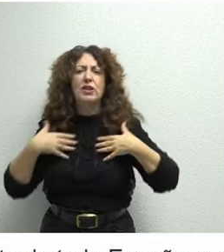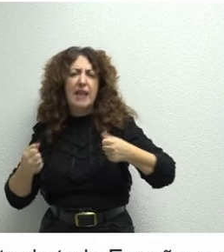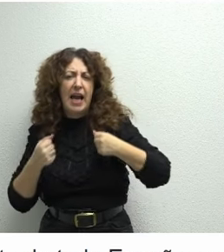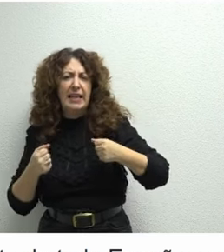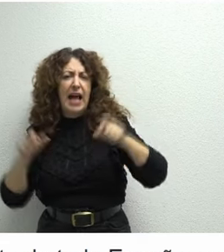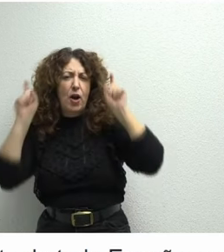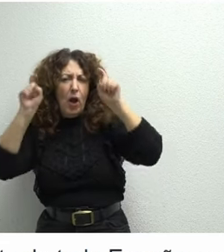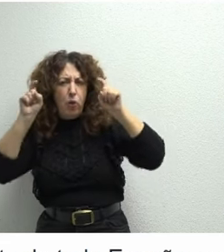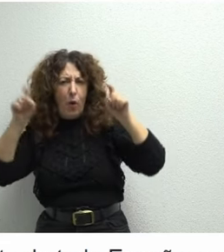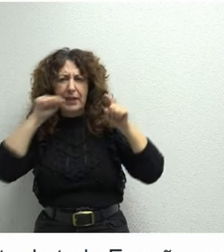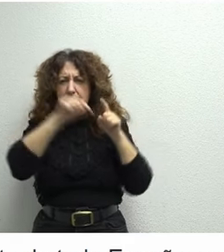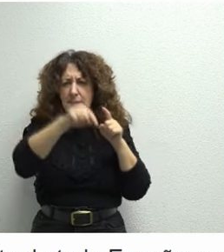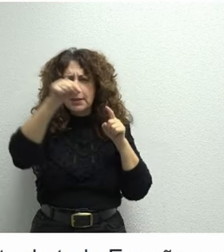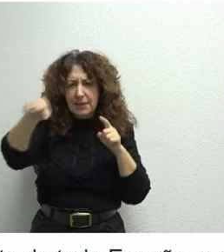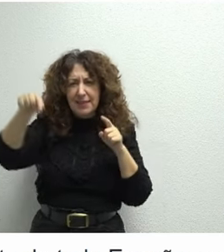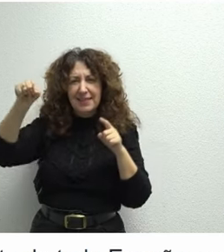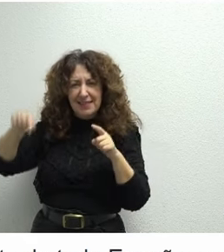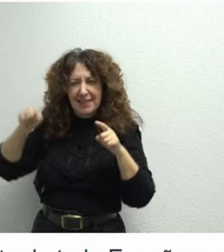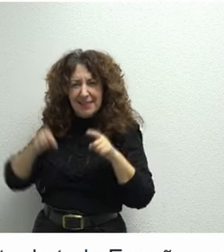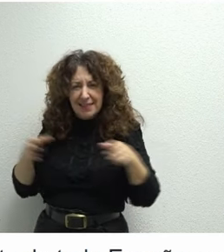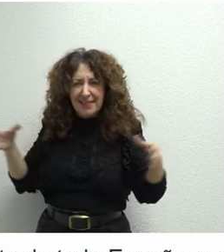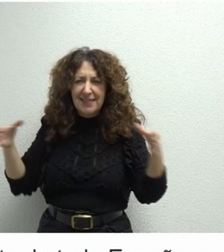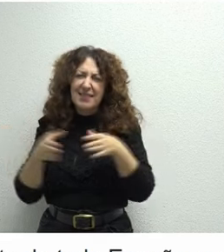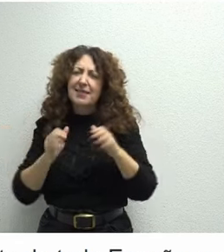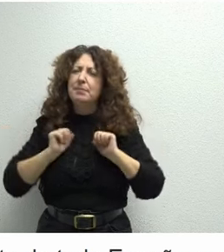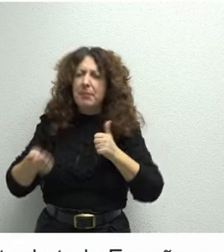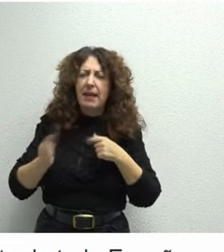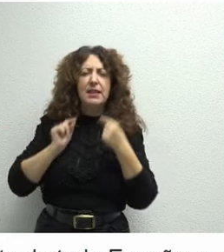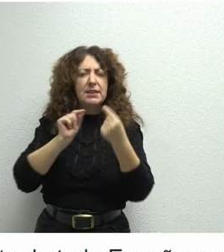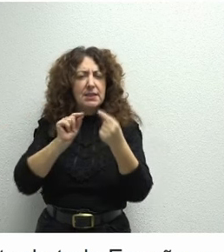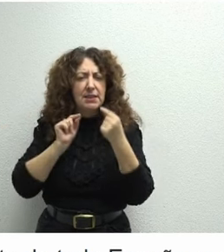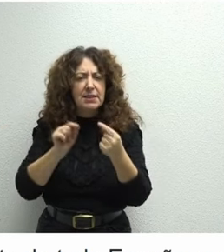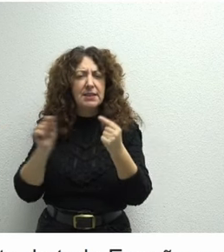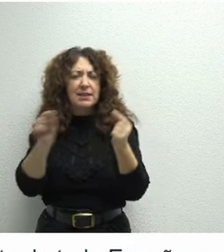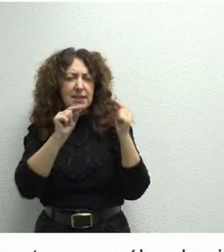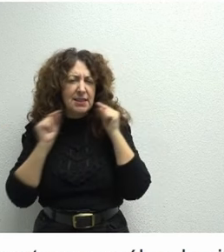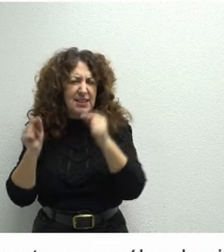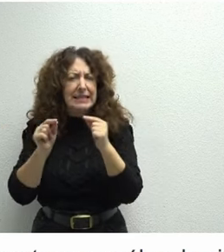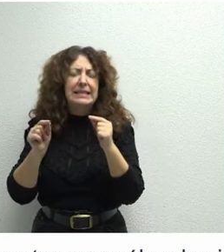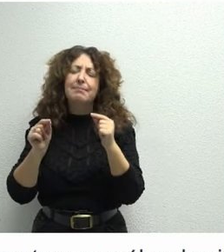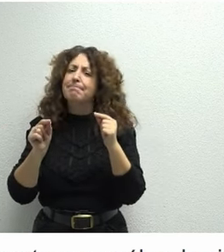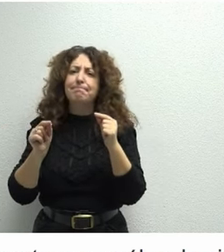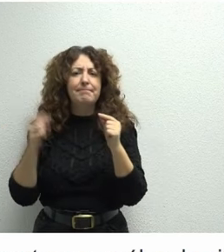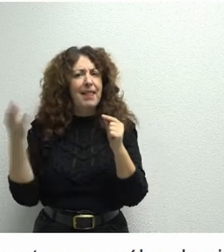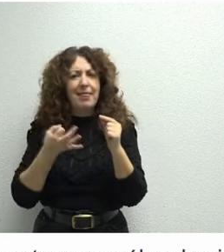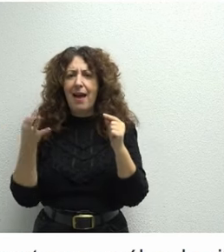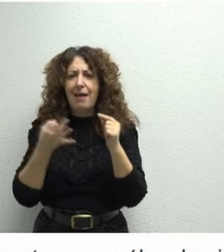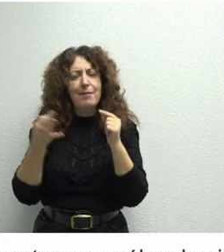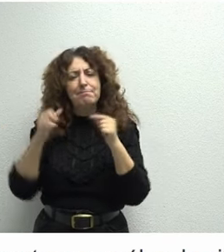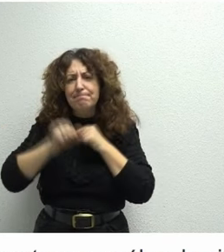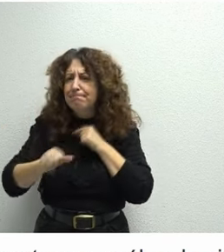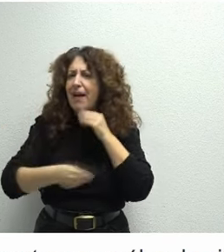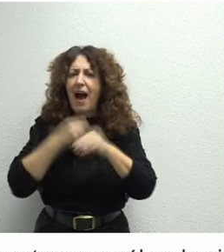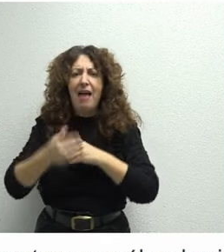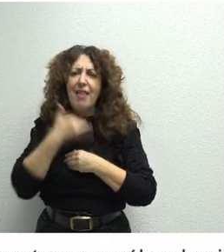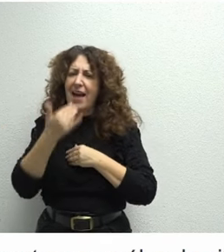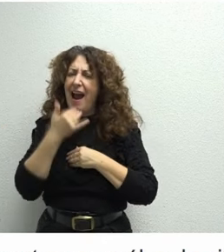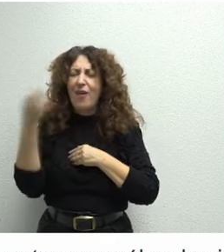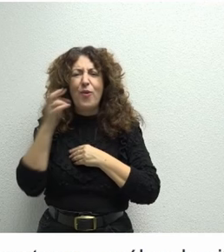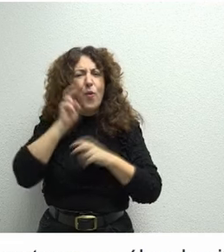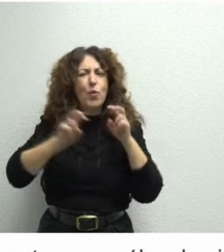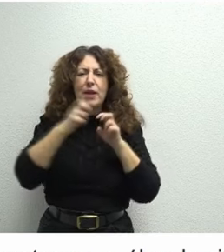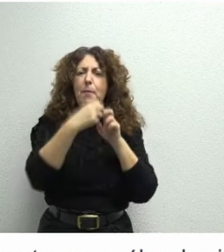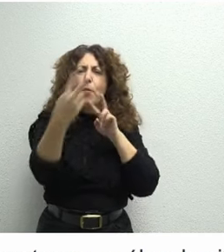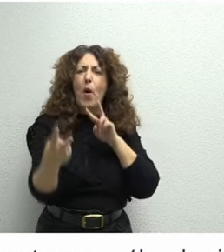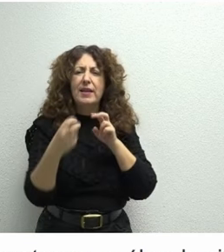además Bueno pues una pequeña batalla y un pequeño debate eh que teníamos que hacer algo vale que teníamos de alguna manera que establecer puentes y